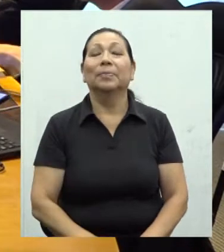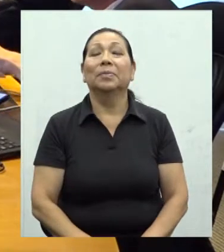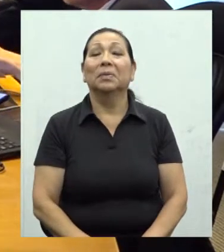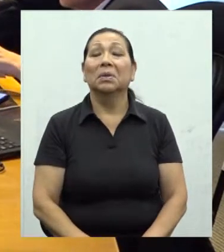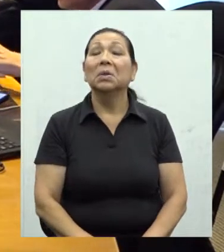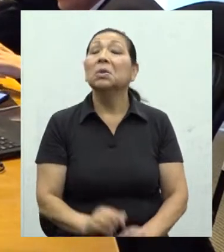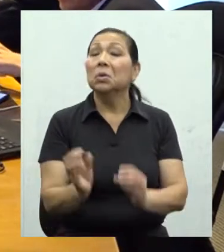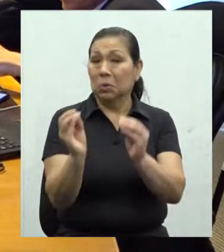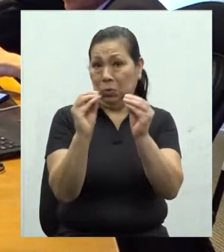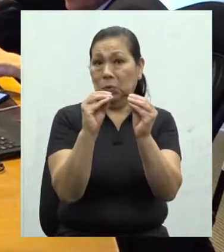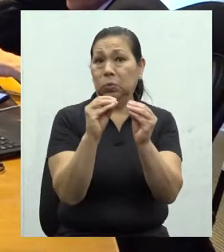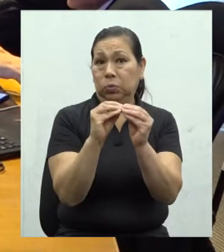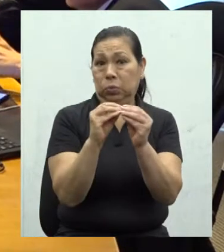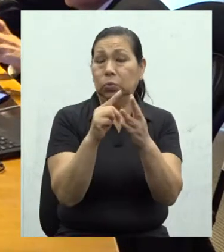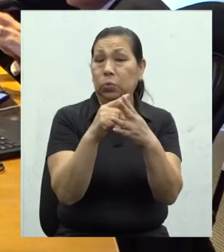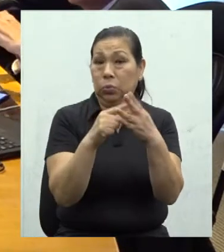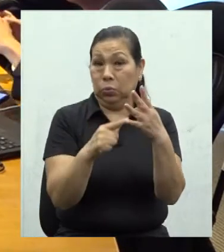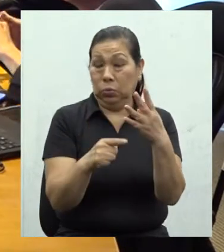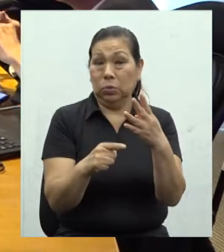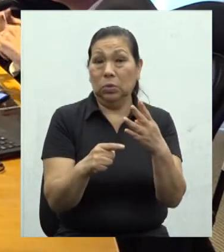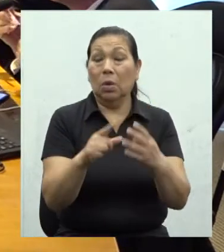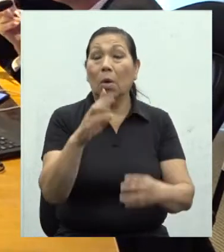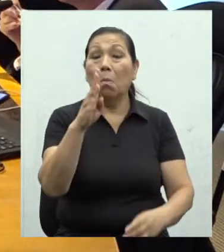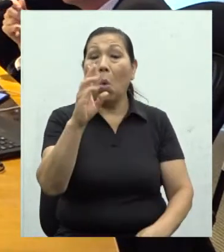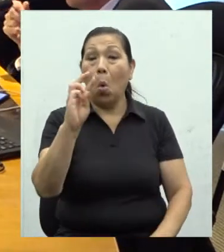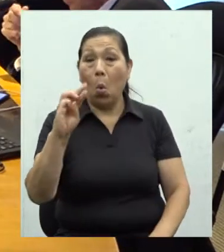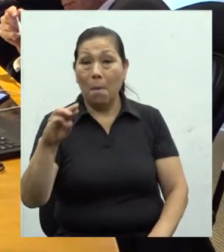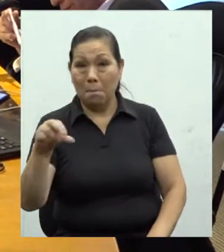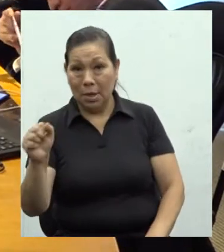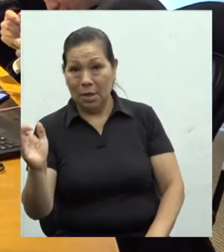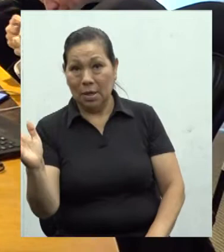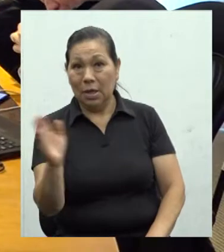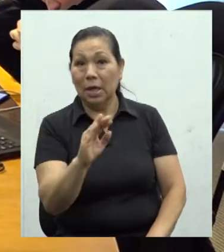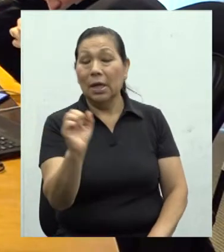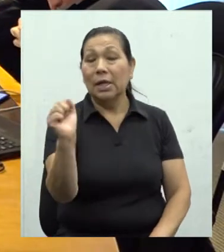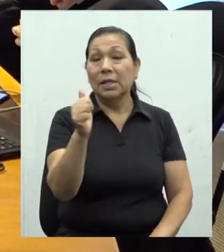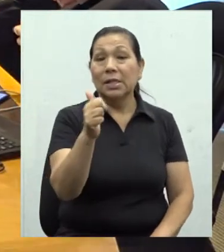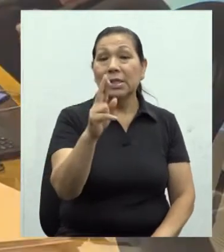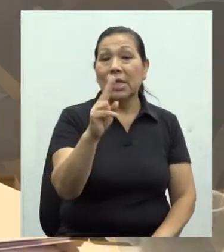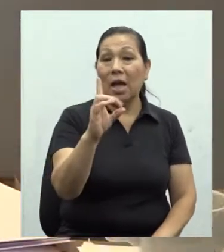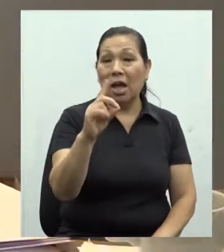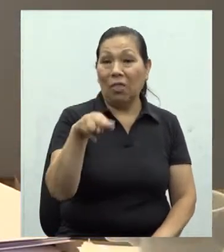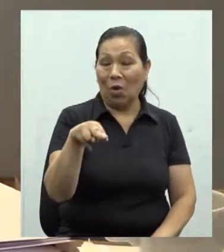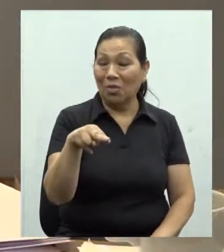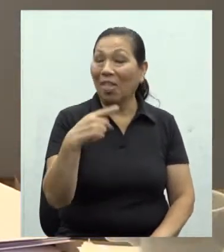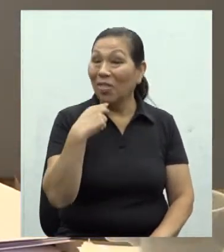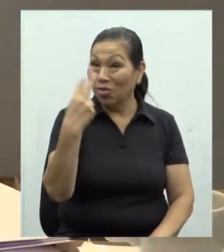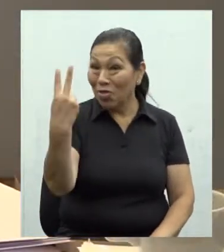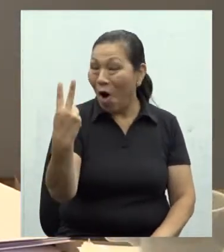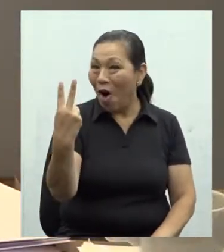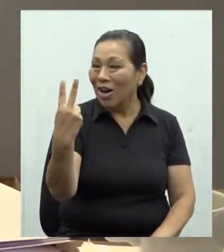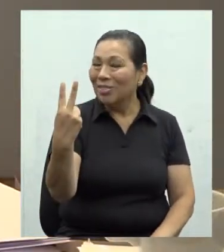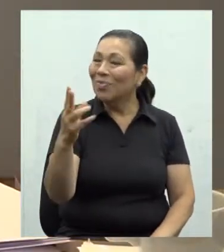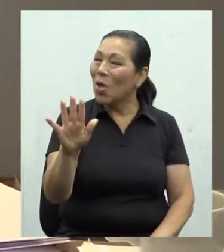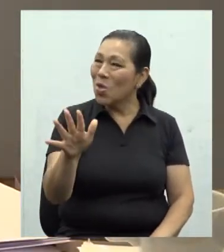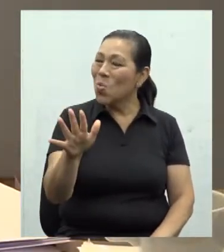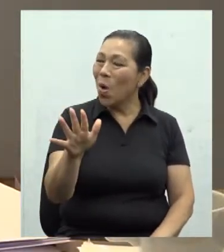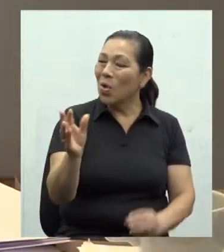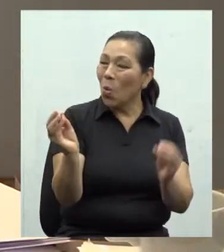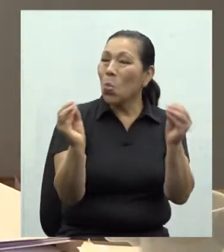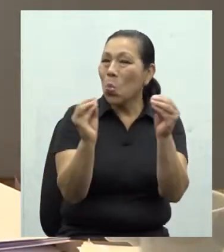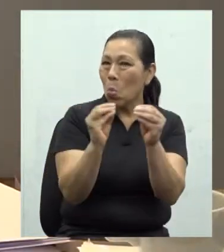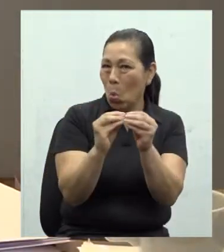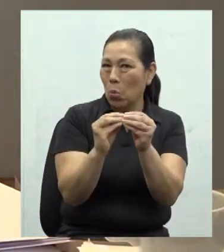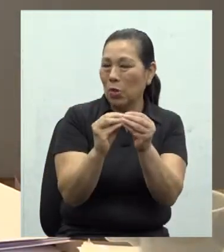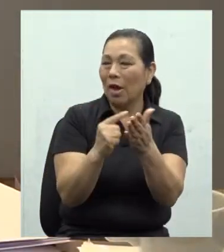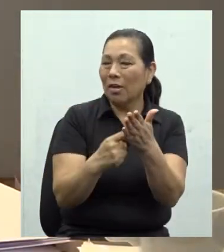Por su parte, los magistrados Blume Fortini y Sardón de Taboada emitieron un voto singular conjunto,